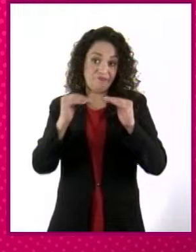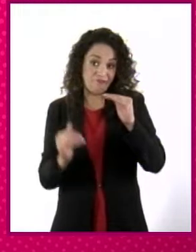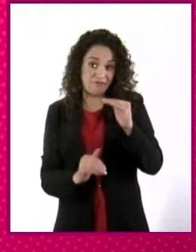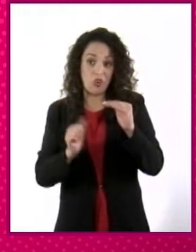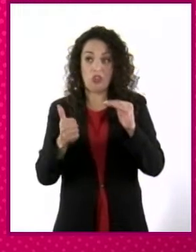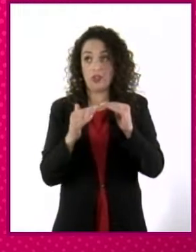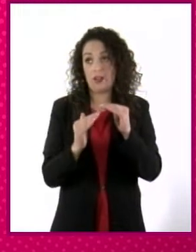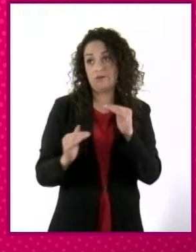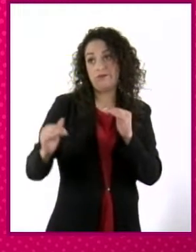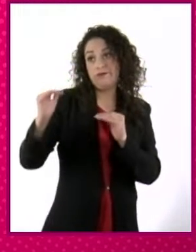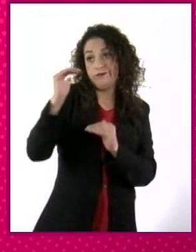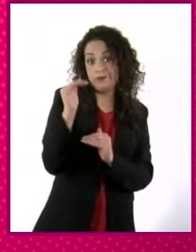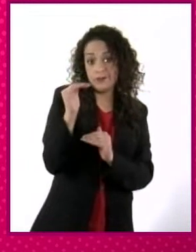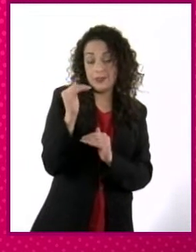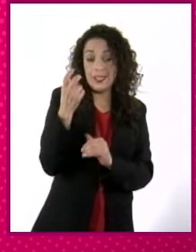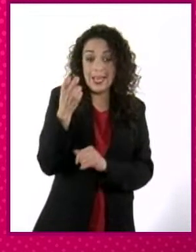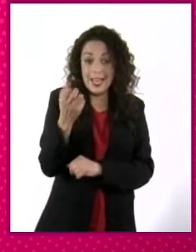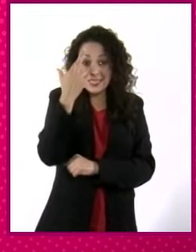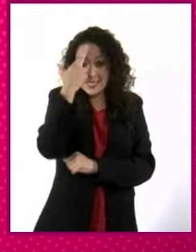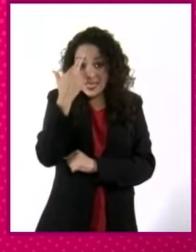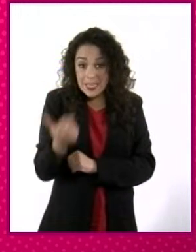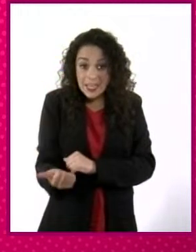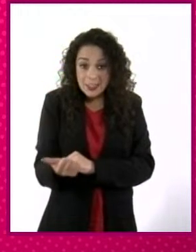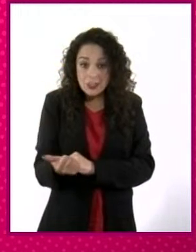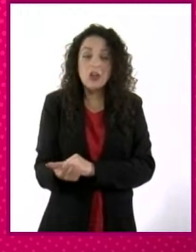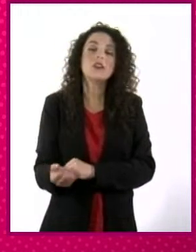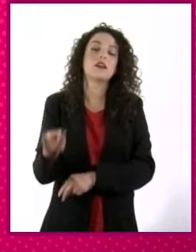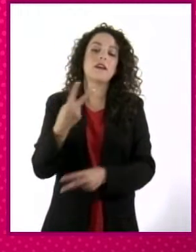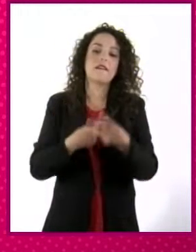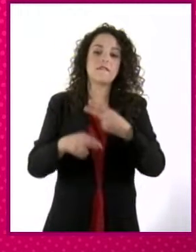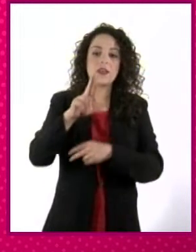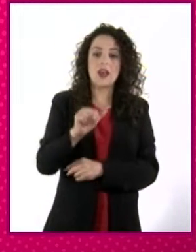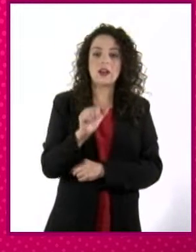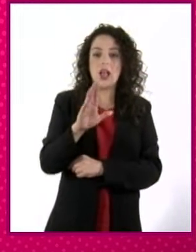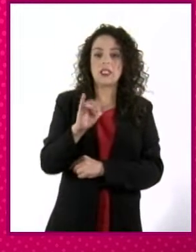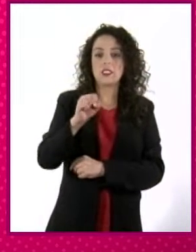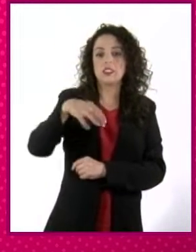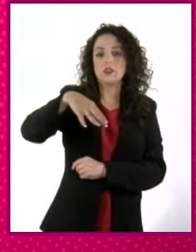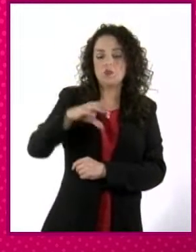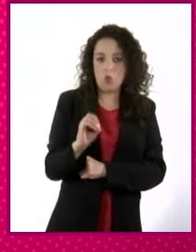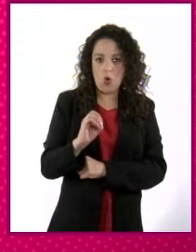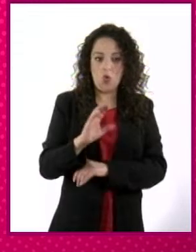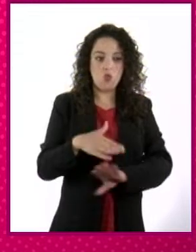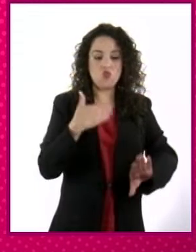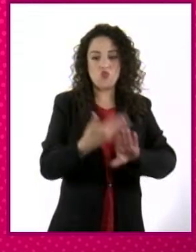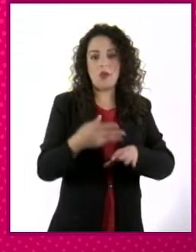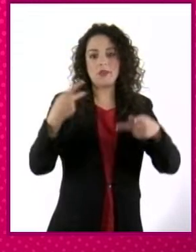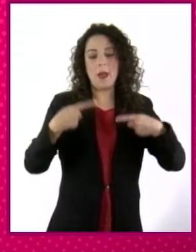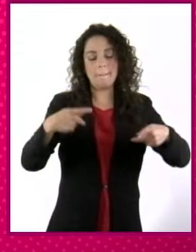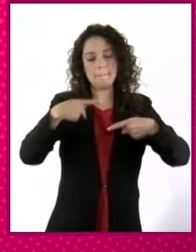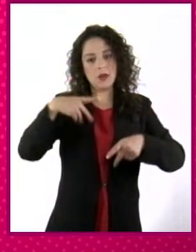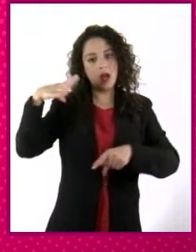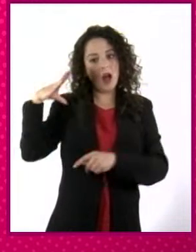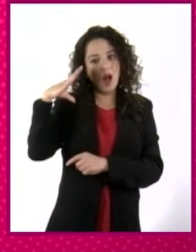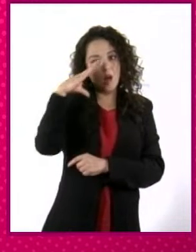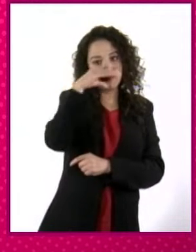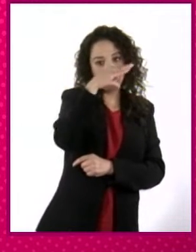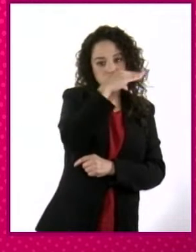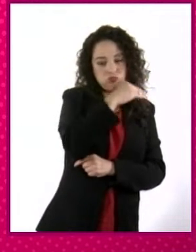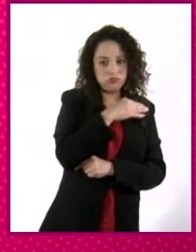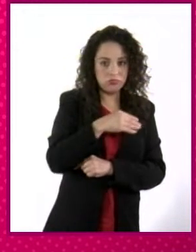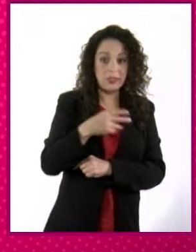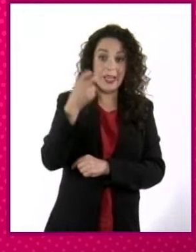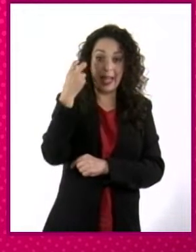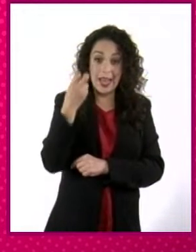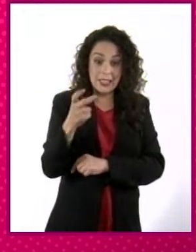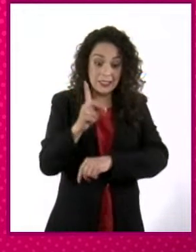superiores. Esto hizo que se desarrollara el racismo en contra de las personas afromexicanas y desde entonces han